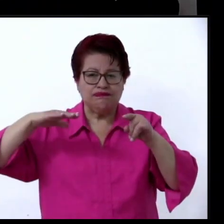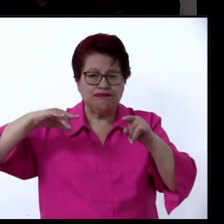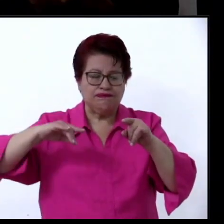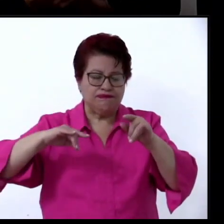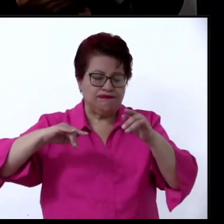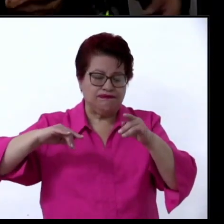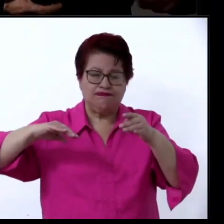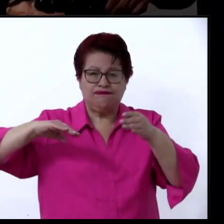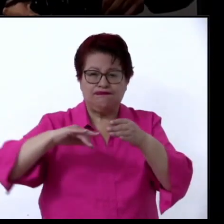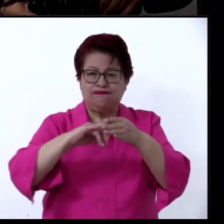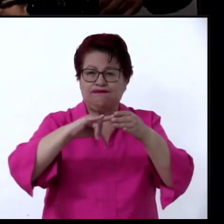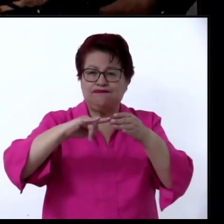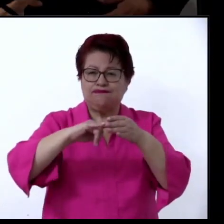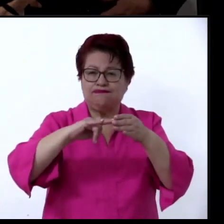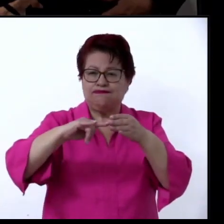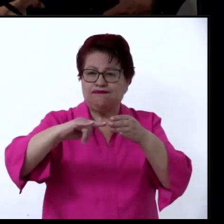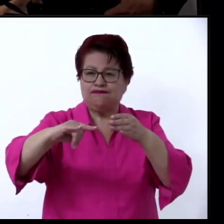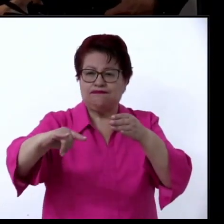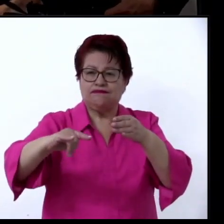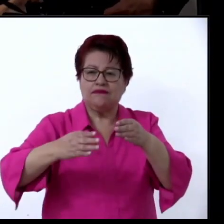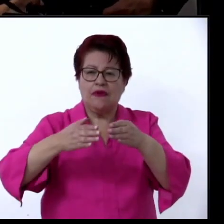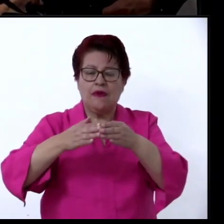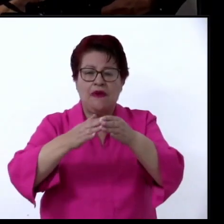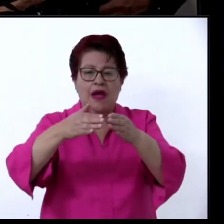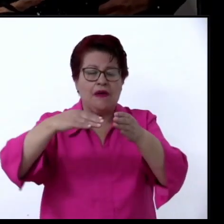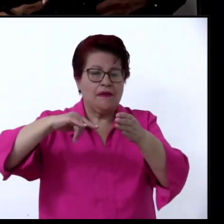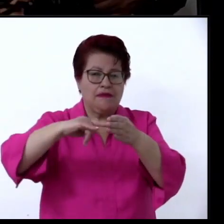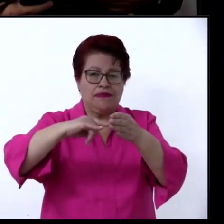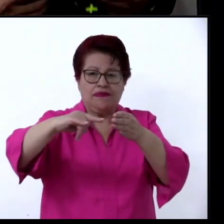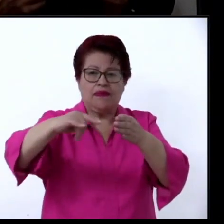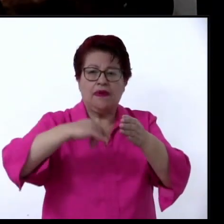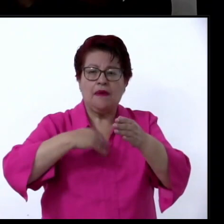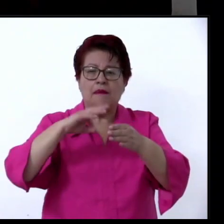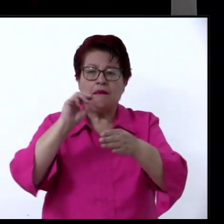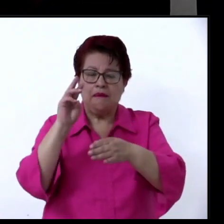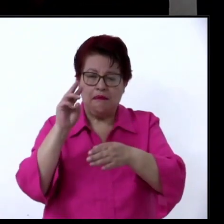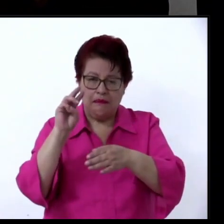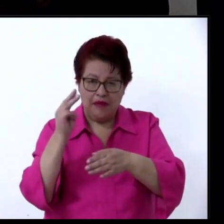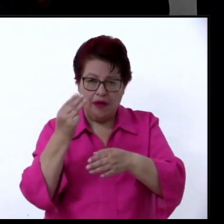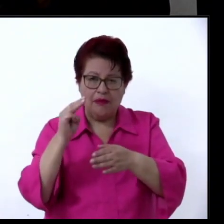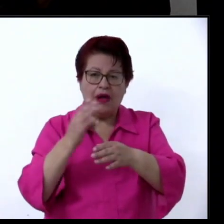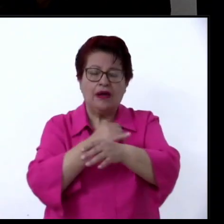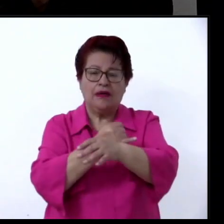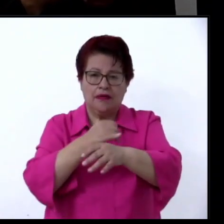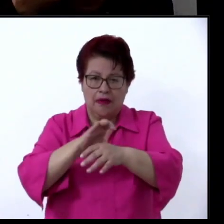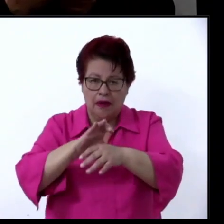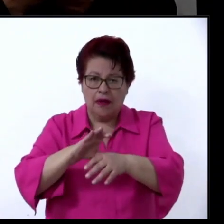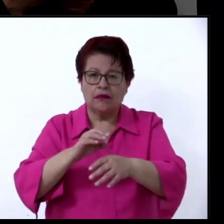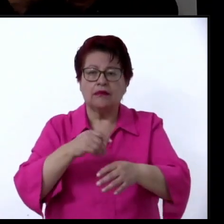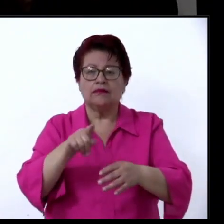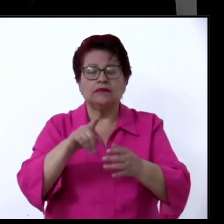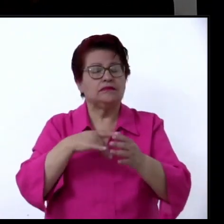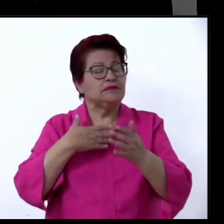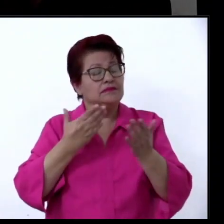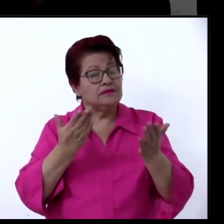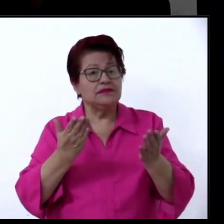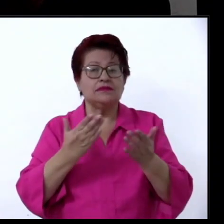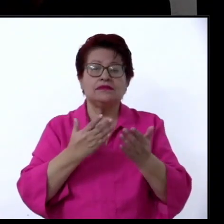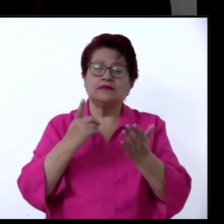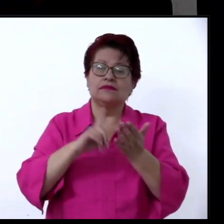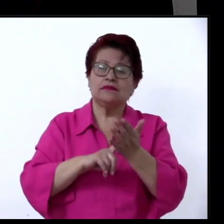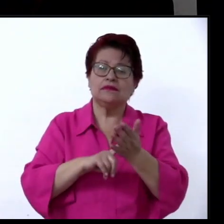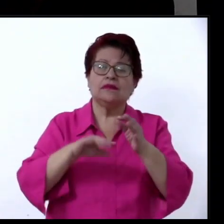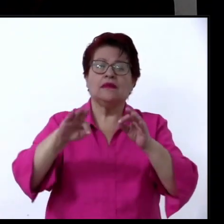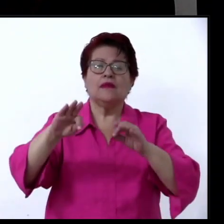caminos rurales y humedales, tanto en Tláhuac como Xochimilco, Milpalta o en Iztacalco. Bueno, dentro de